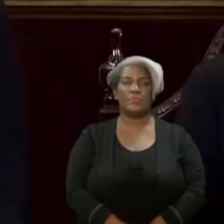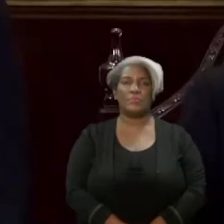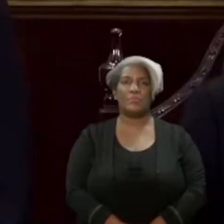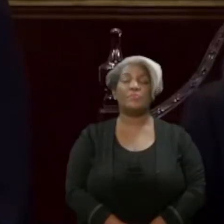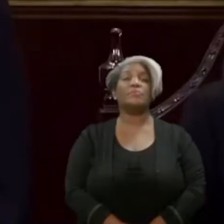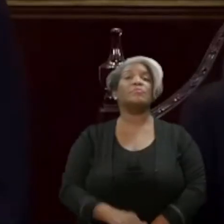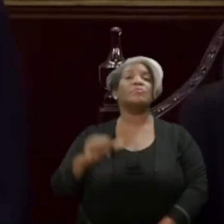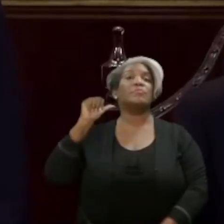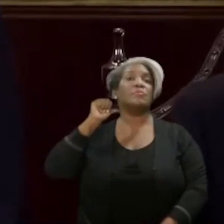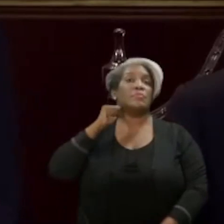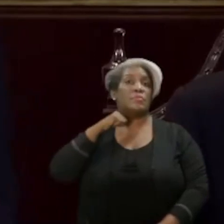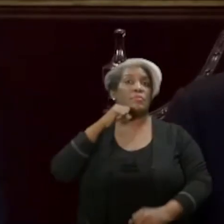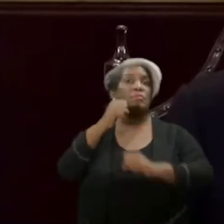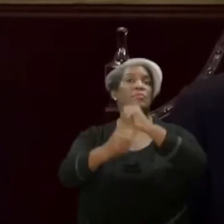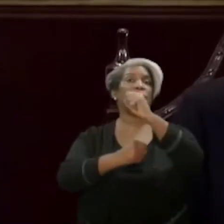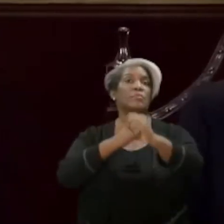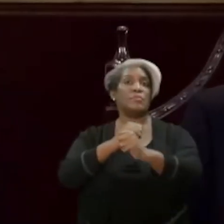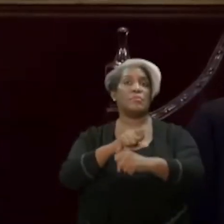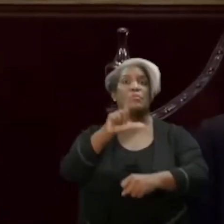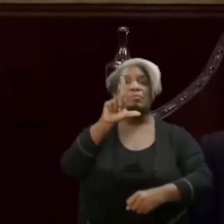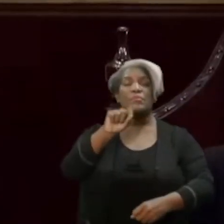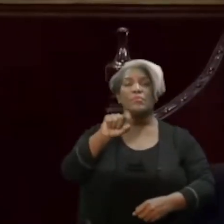En agosto del 2020